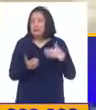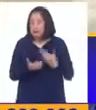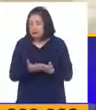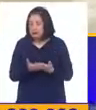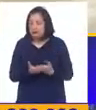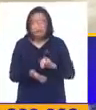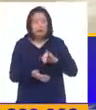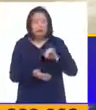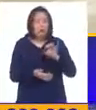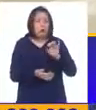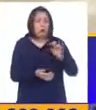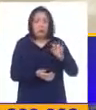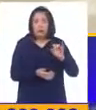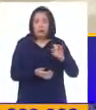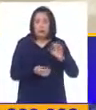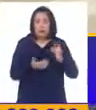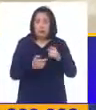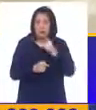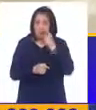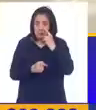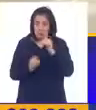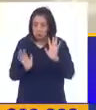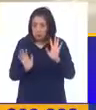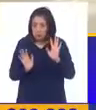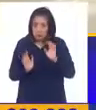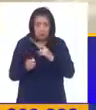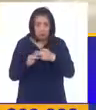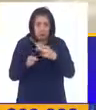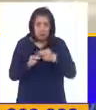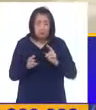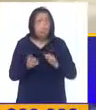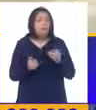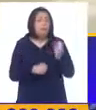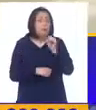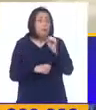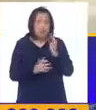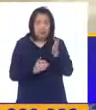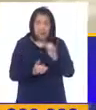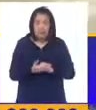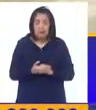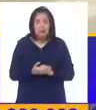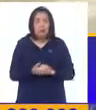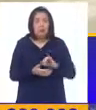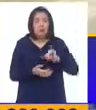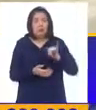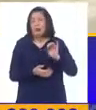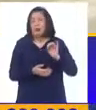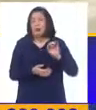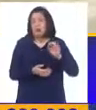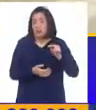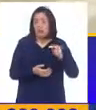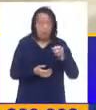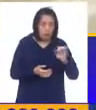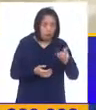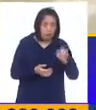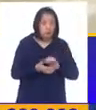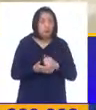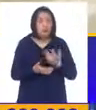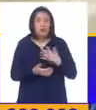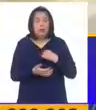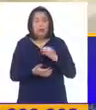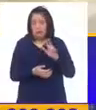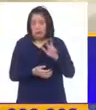de Jonathan Sarmiento Llanto. Quizá no lo conocen con ese nombre, sino con el nombre artístico que es John Kelvin, este hombre de